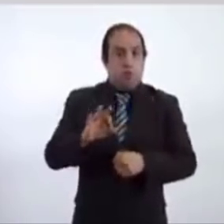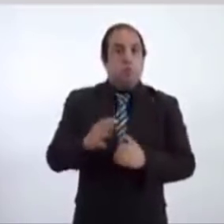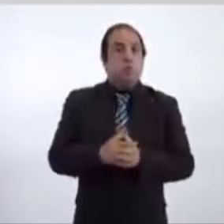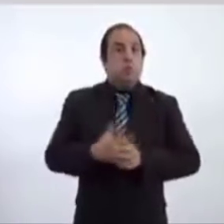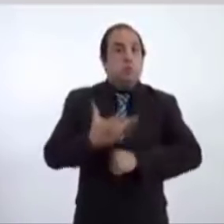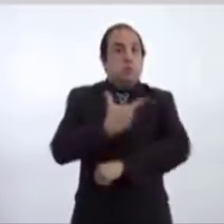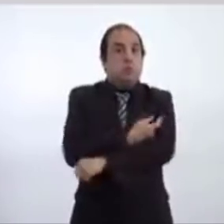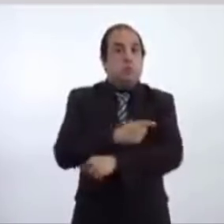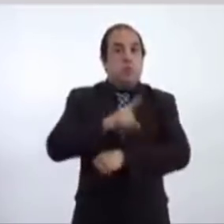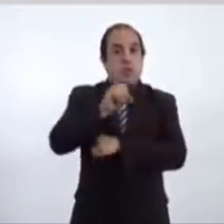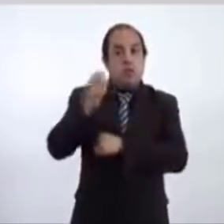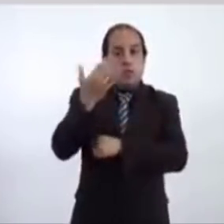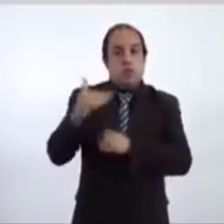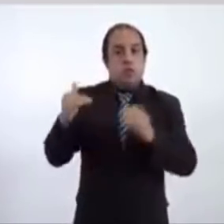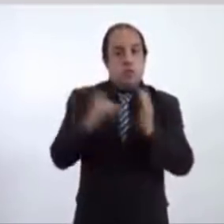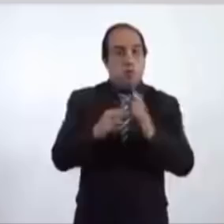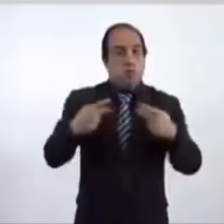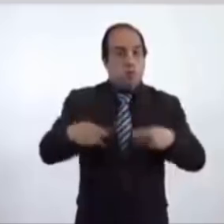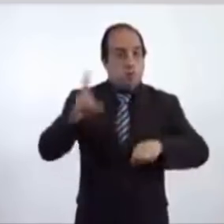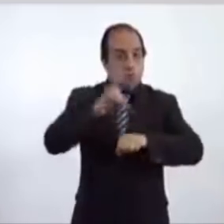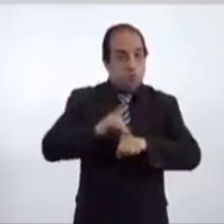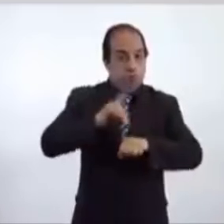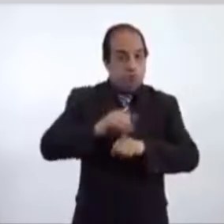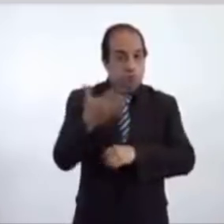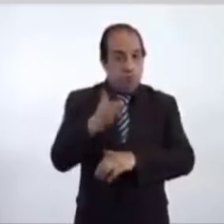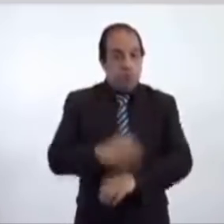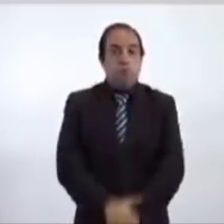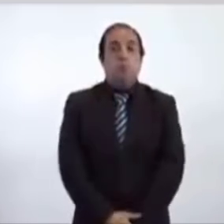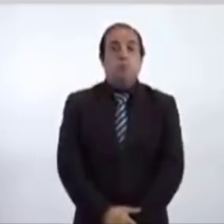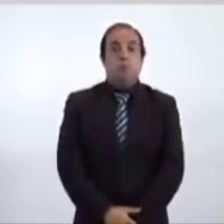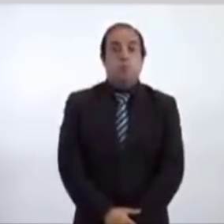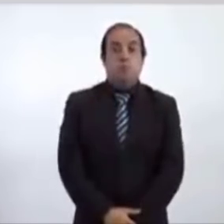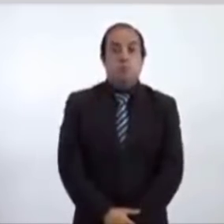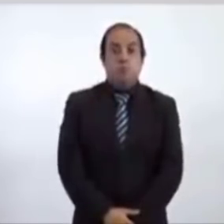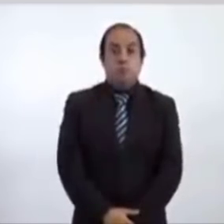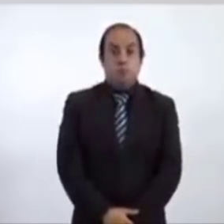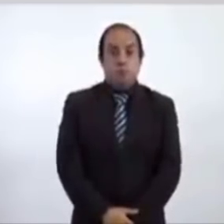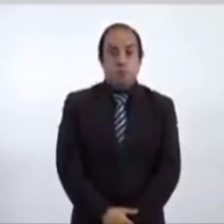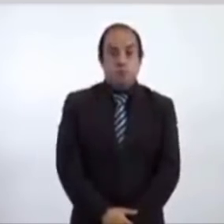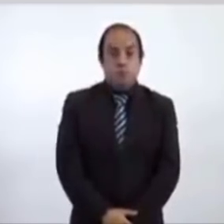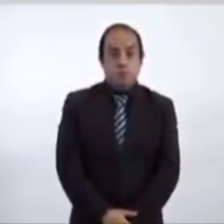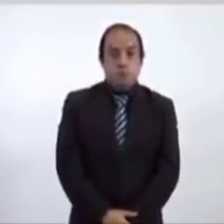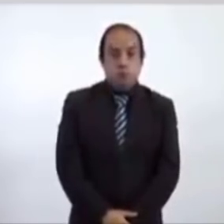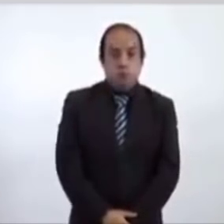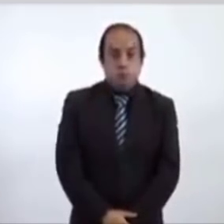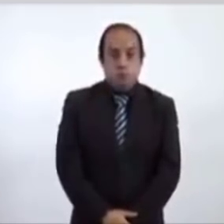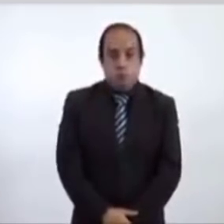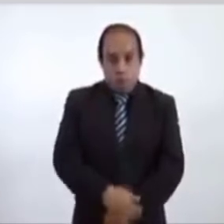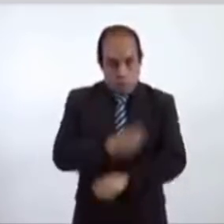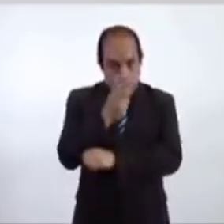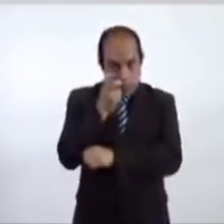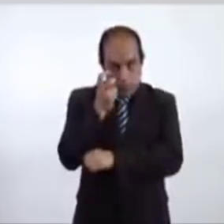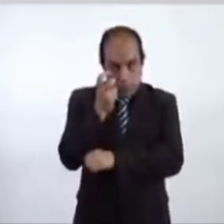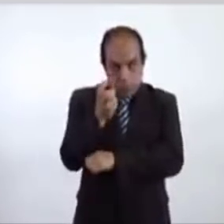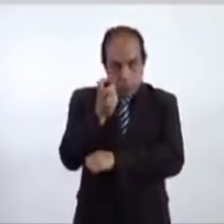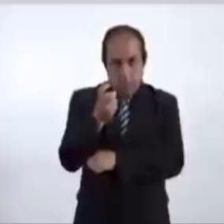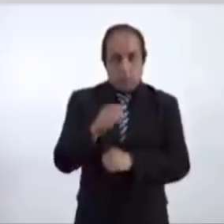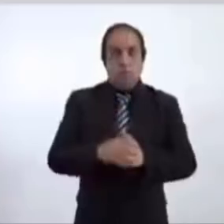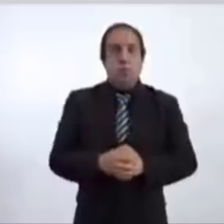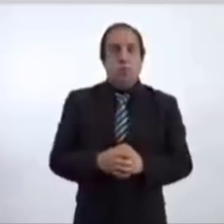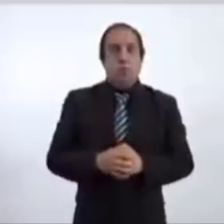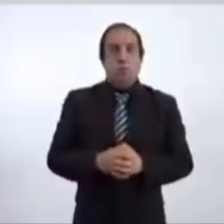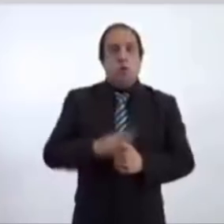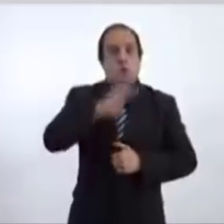vacunar pues a 150,000 personas diarias, más o menos. Entonces, esto, pues si